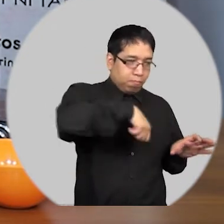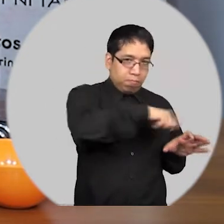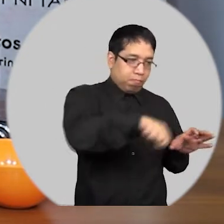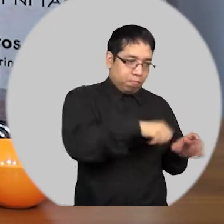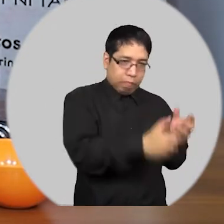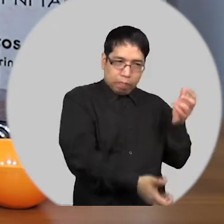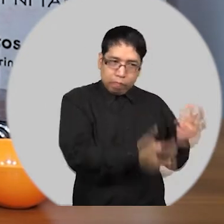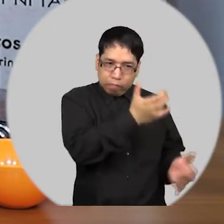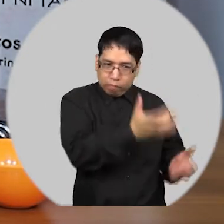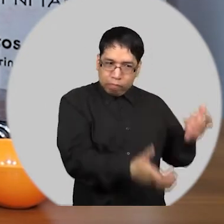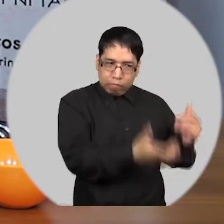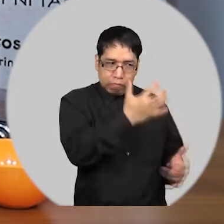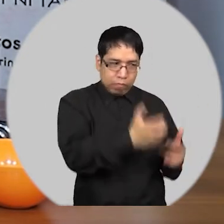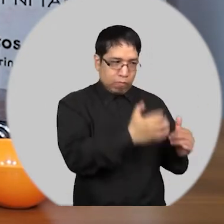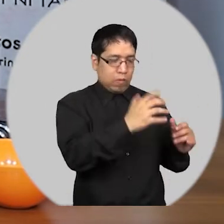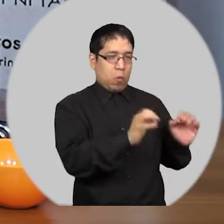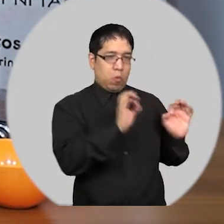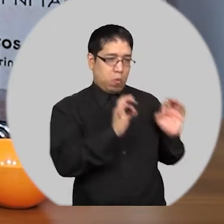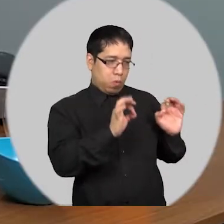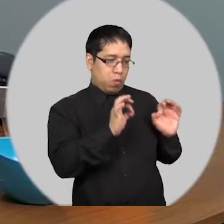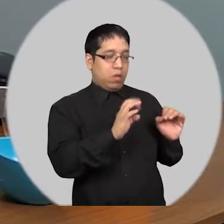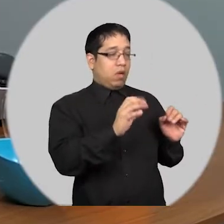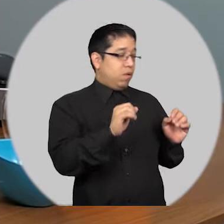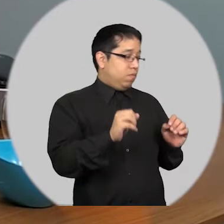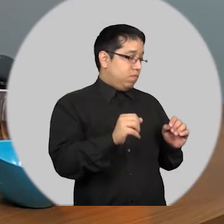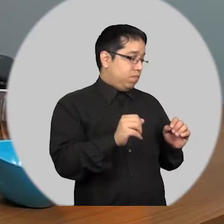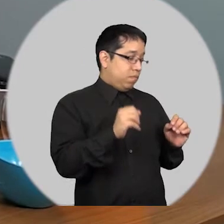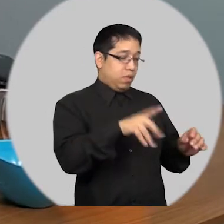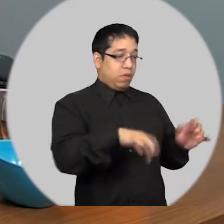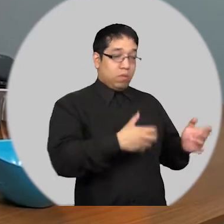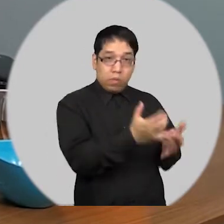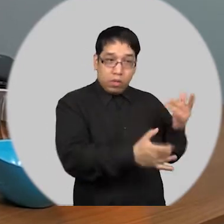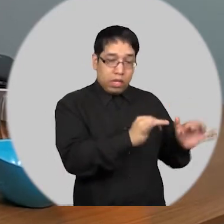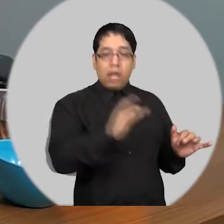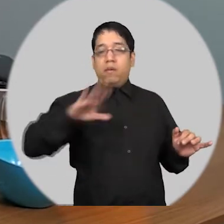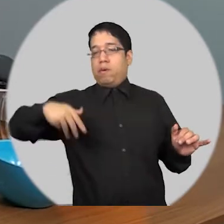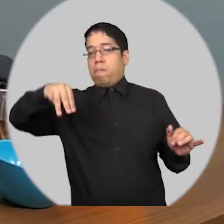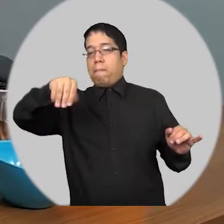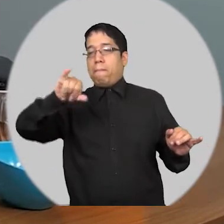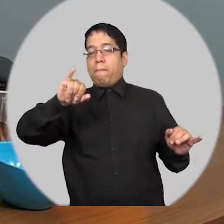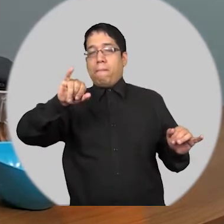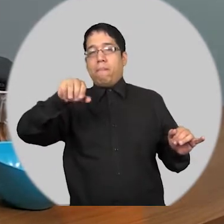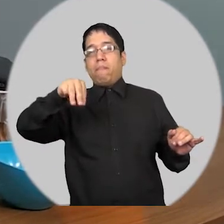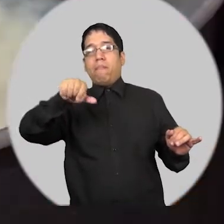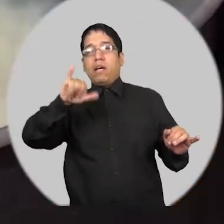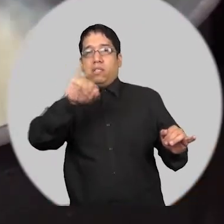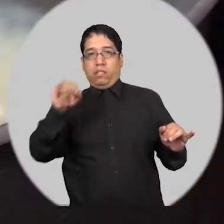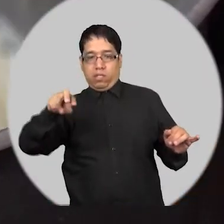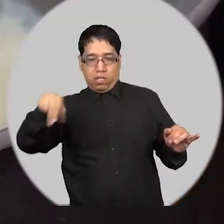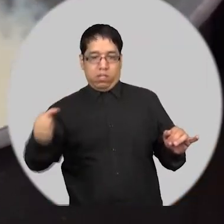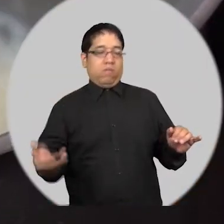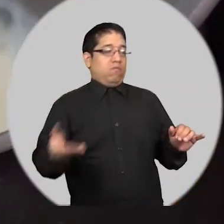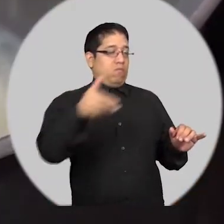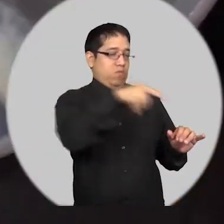Vamos a dejar que se caliente un poquito más nuestra leche para poder agregarle el toque final, que es la maicena, que va a hacer que espese nuestra